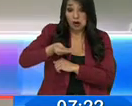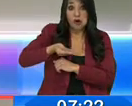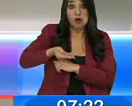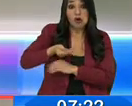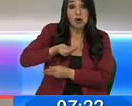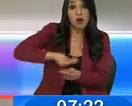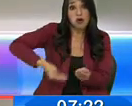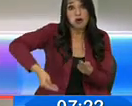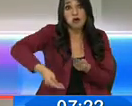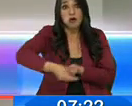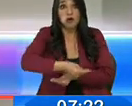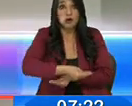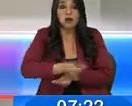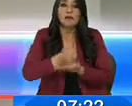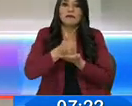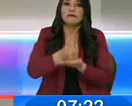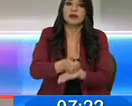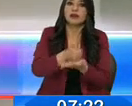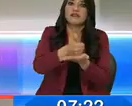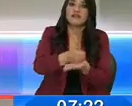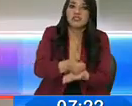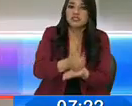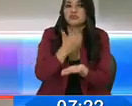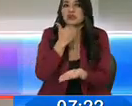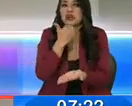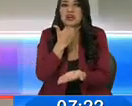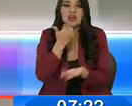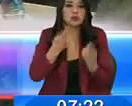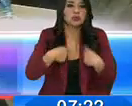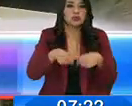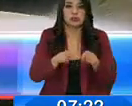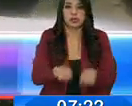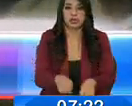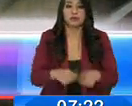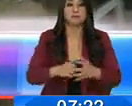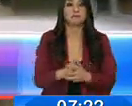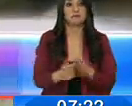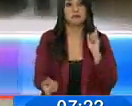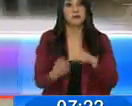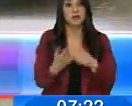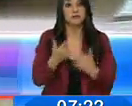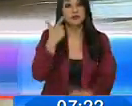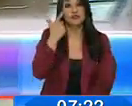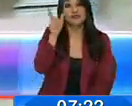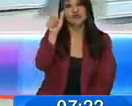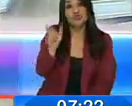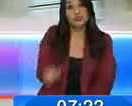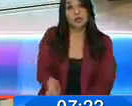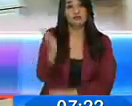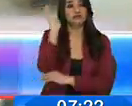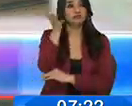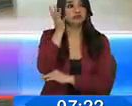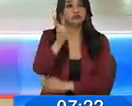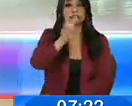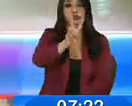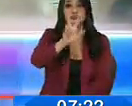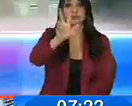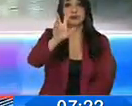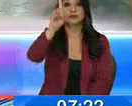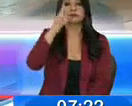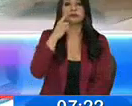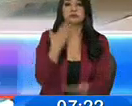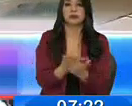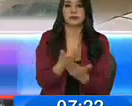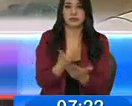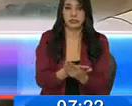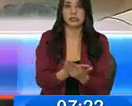cambio de ser beneficiados por contratos. Hasta el momento la fiscal Salazar ha expuesto 231 elementos con los